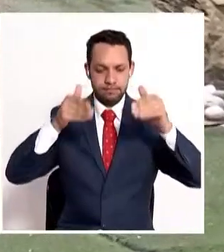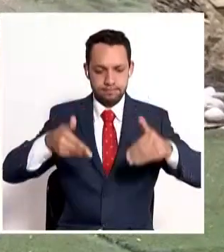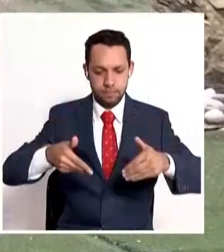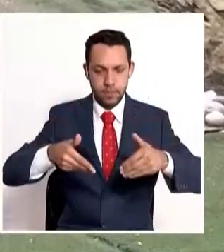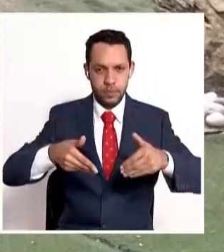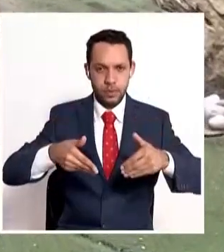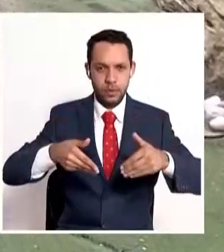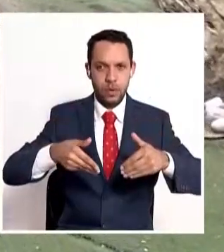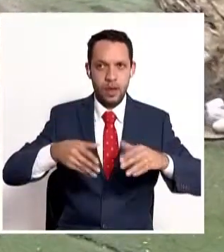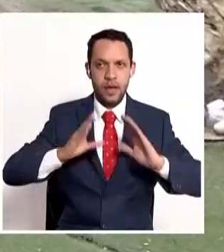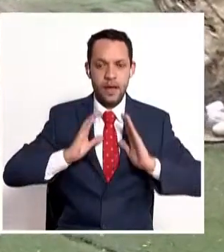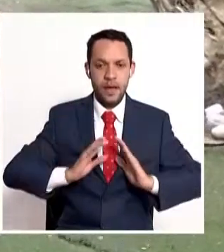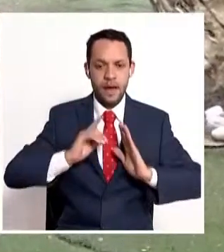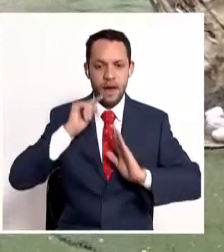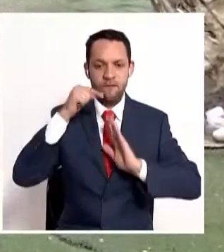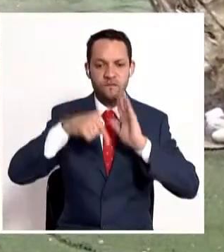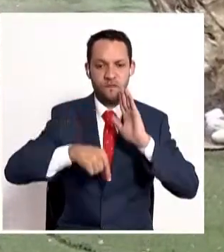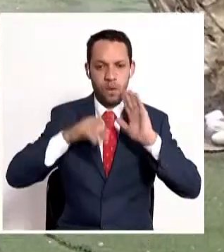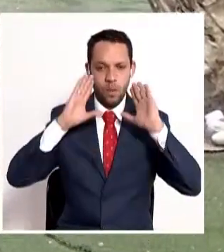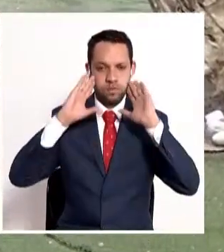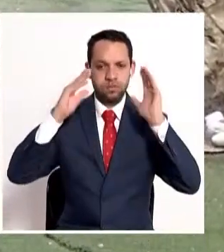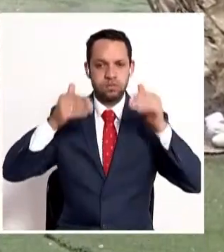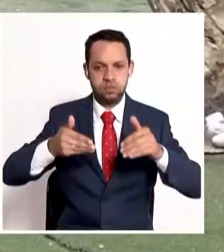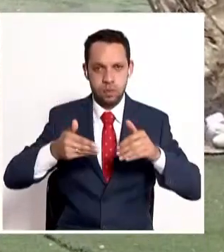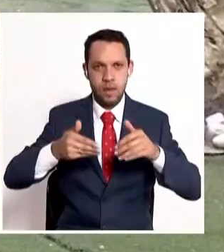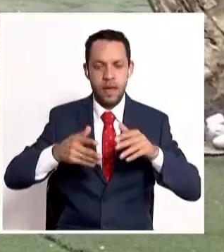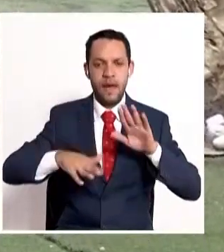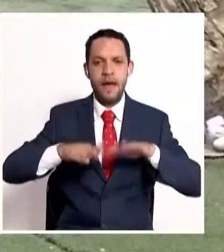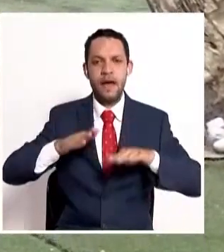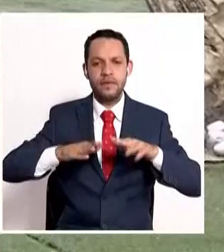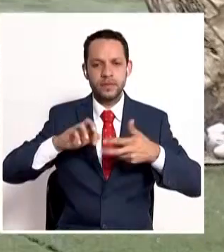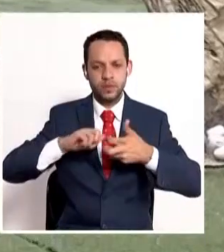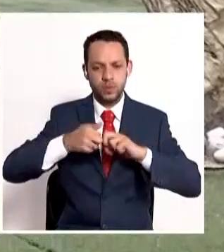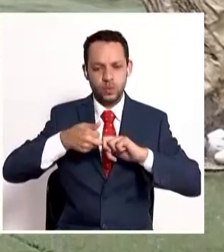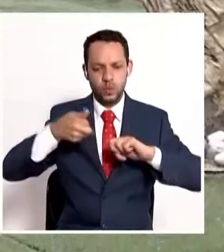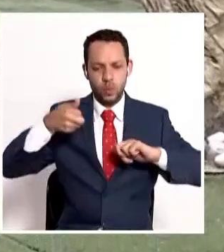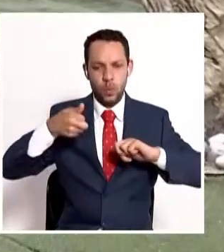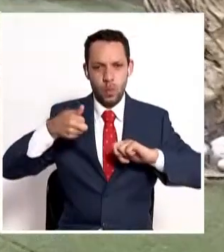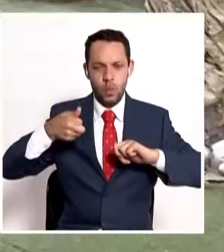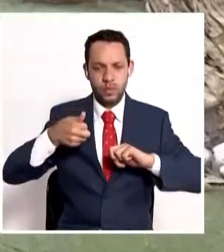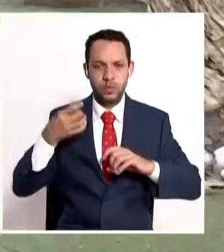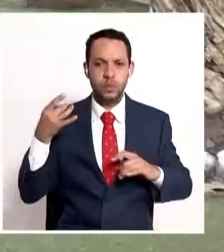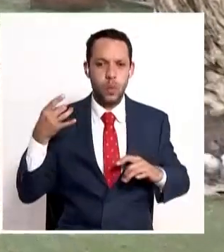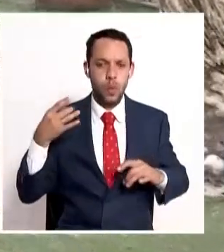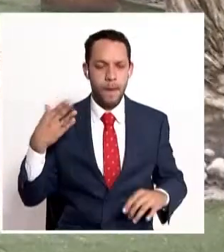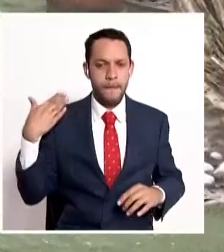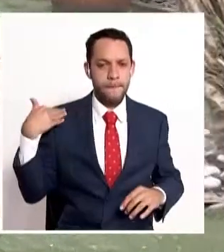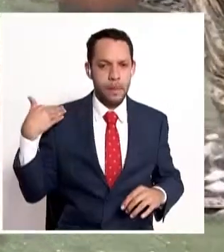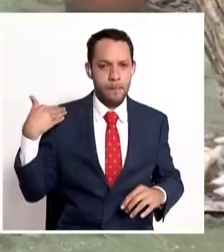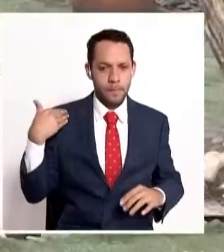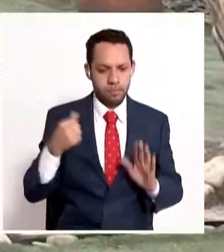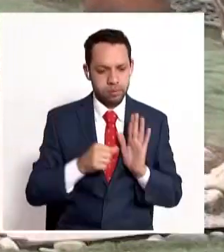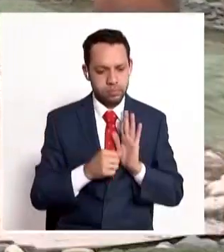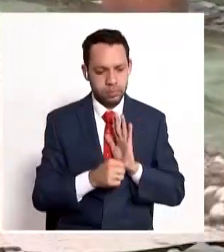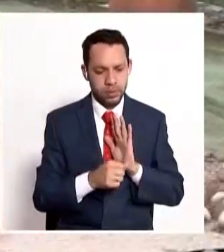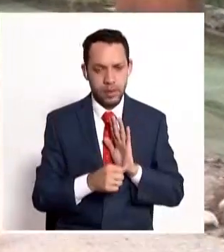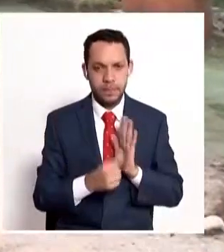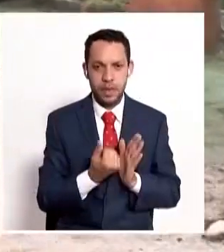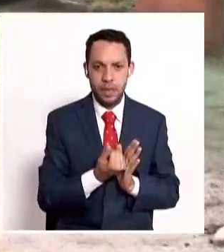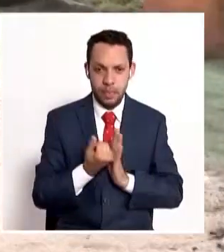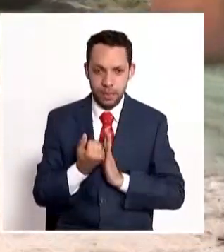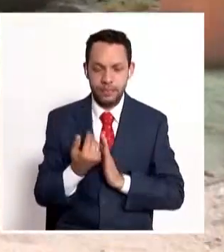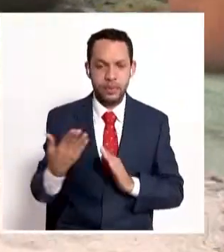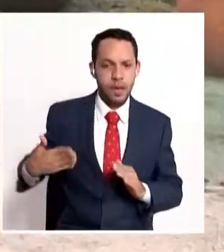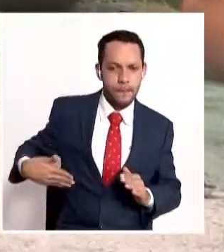en estos momentos debemos sentir una atención muy suave en esta zona lumbar cuando hacemos esto igual que